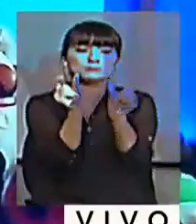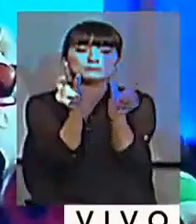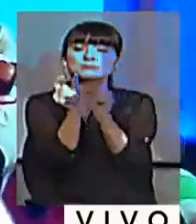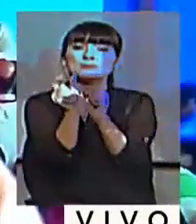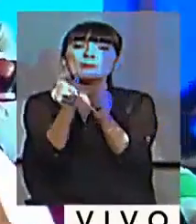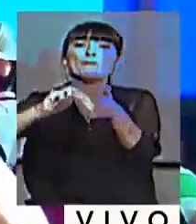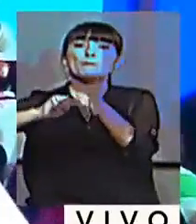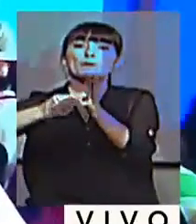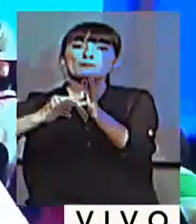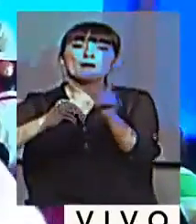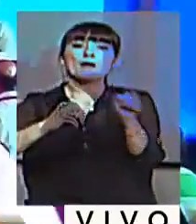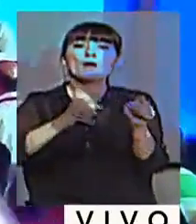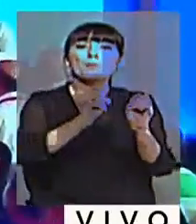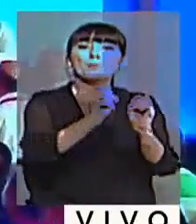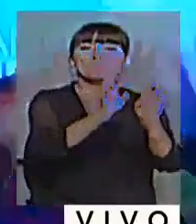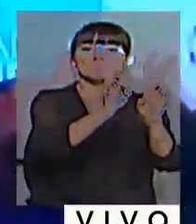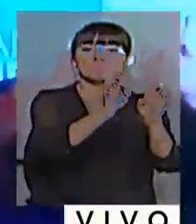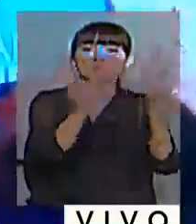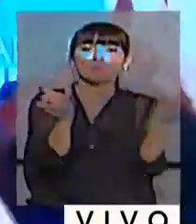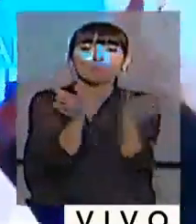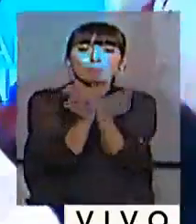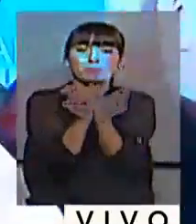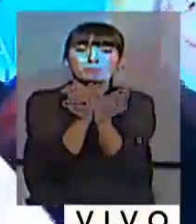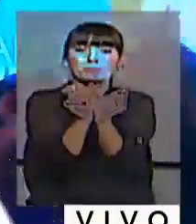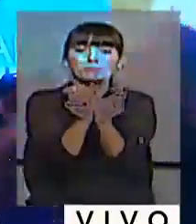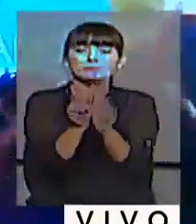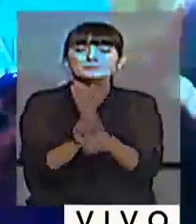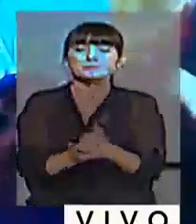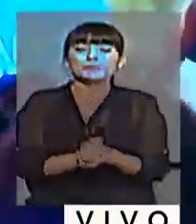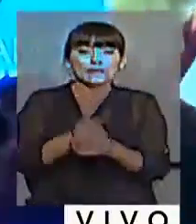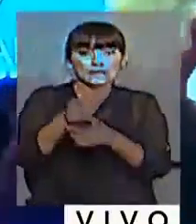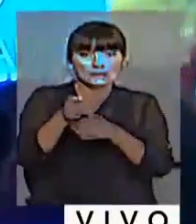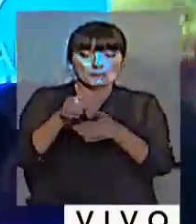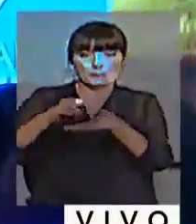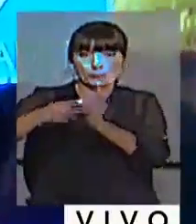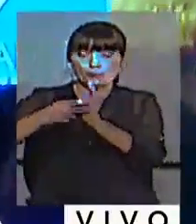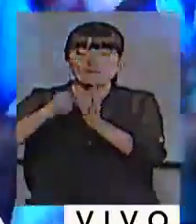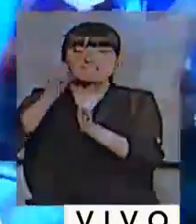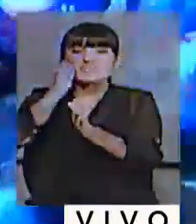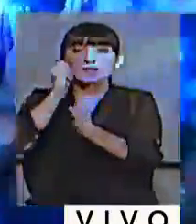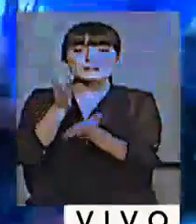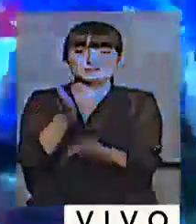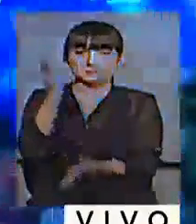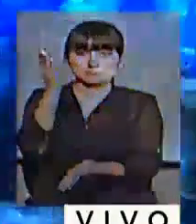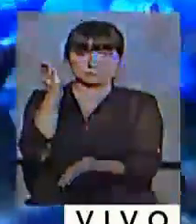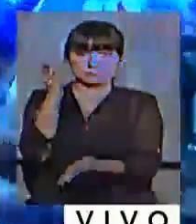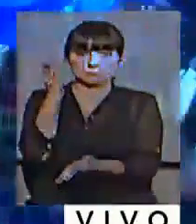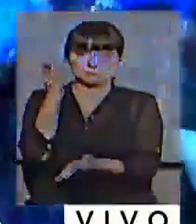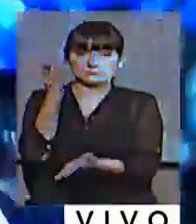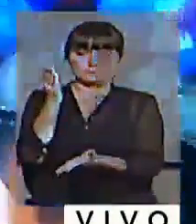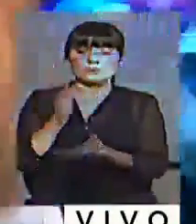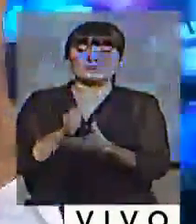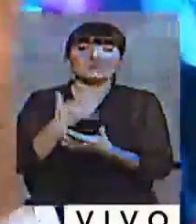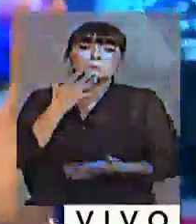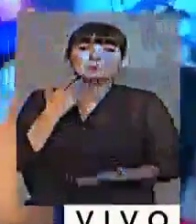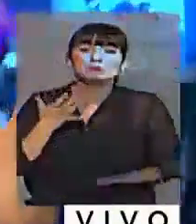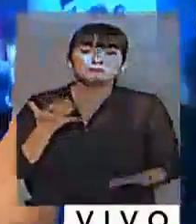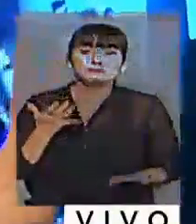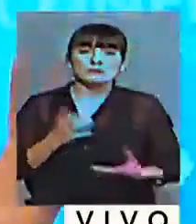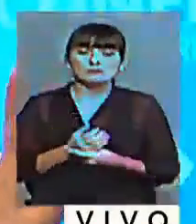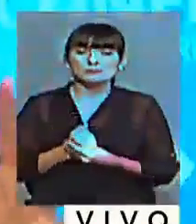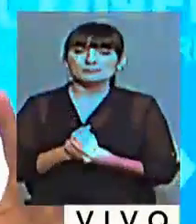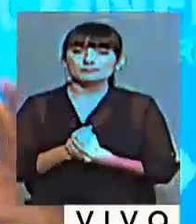oportunidad. Problemas, evidentemente, que creó esta decisión. Porque